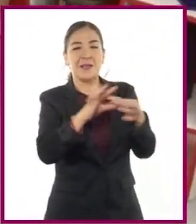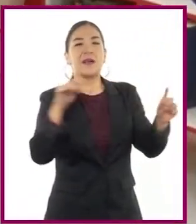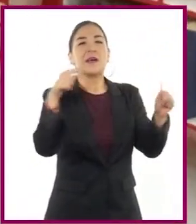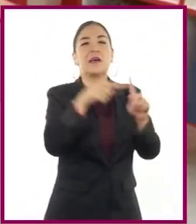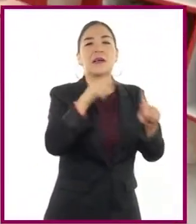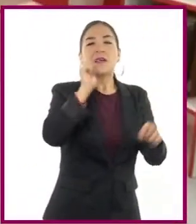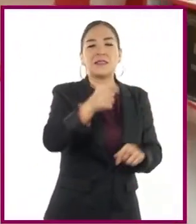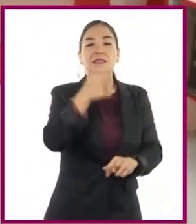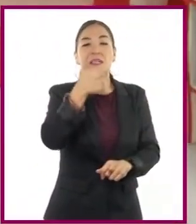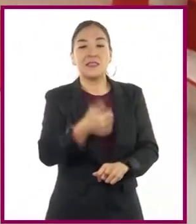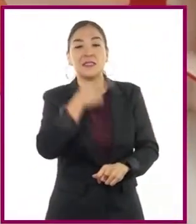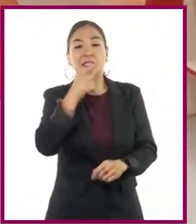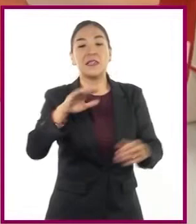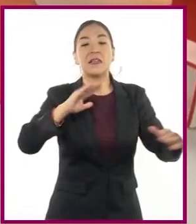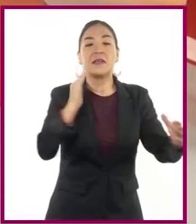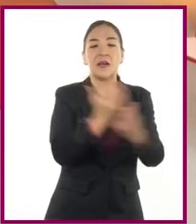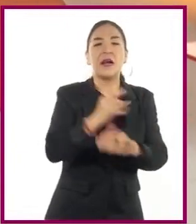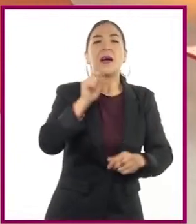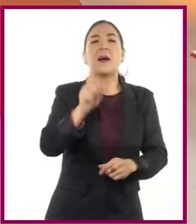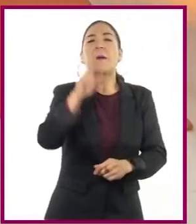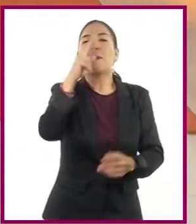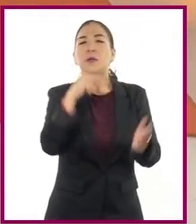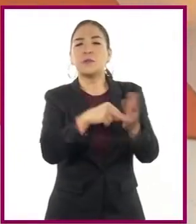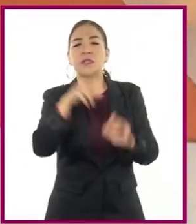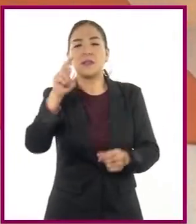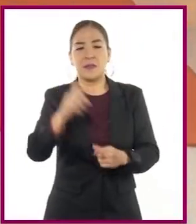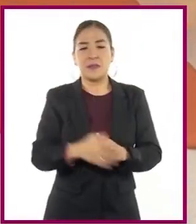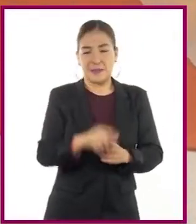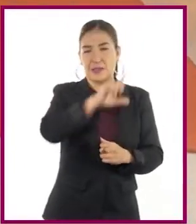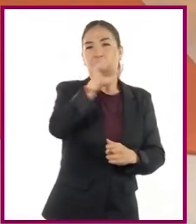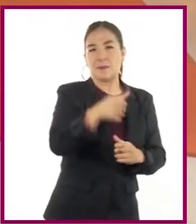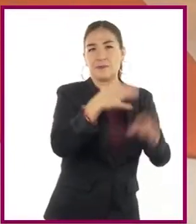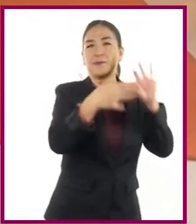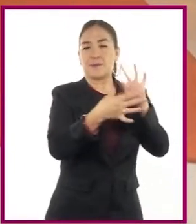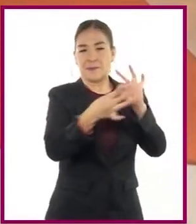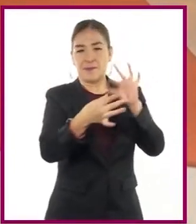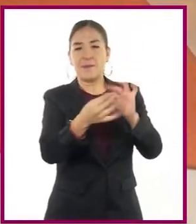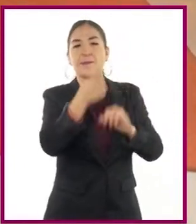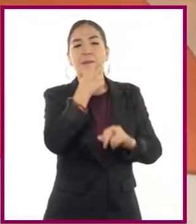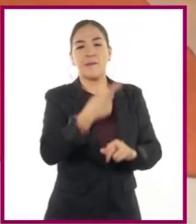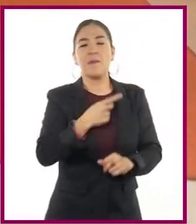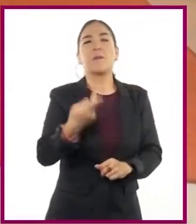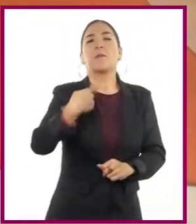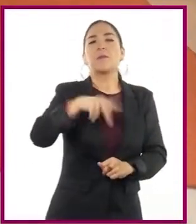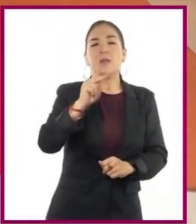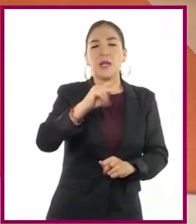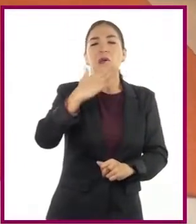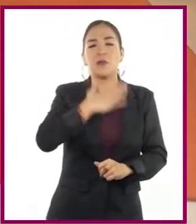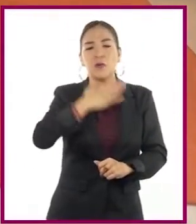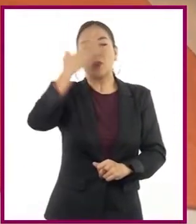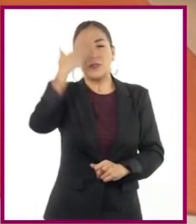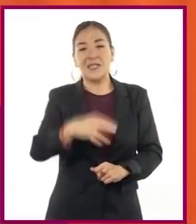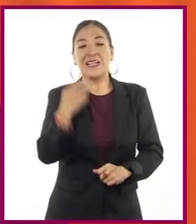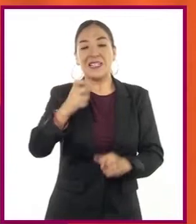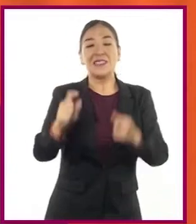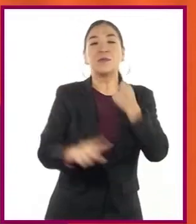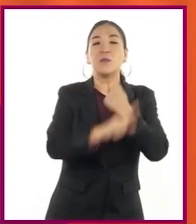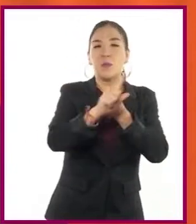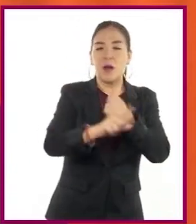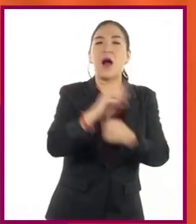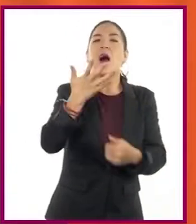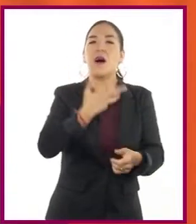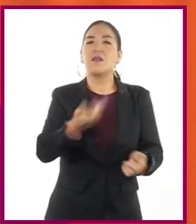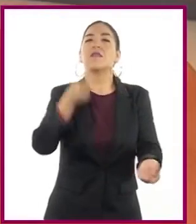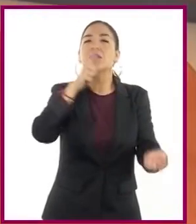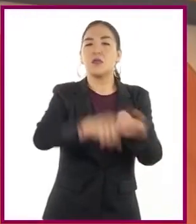Agenda 2030. Después me cuentas la situación. Pero sé que para todo problema